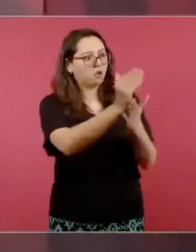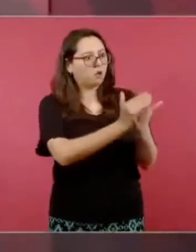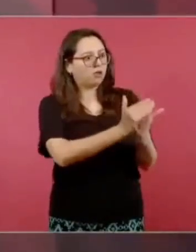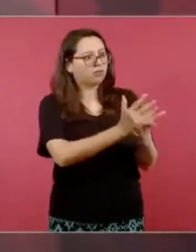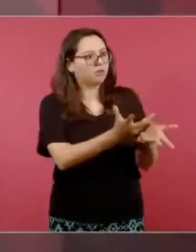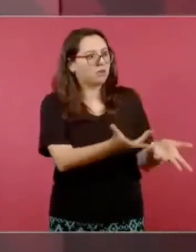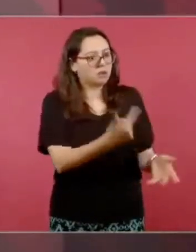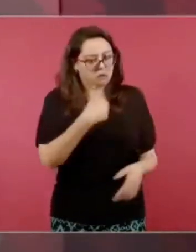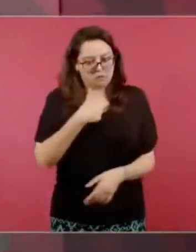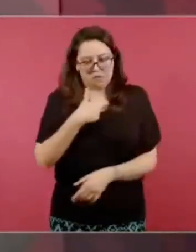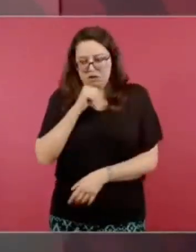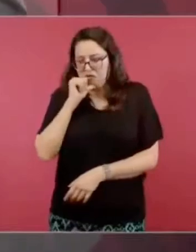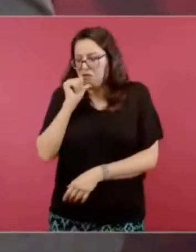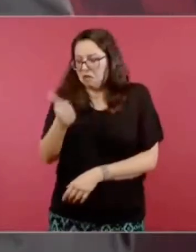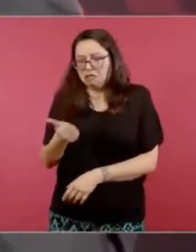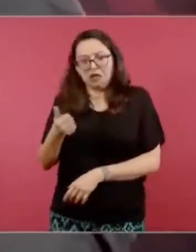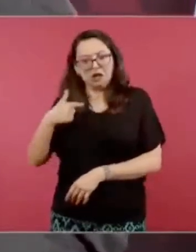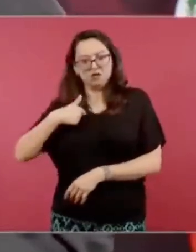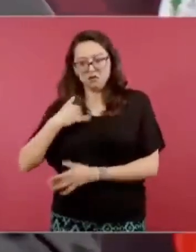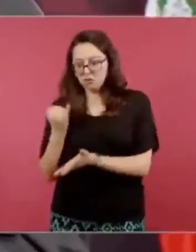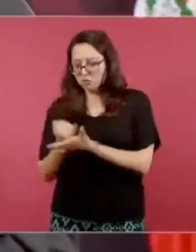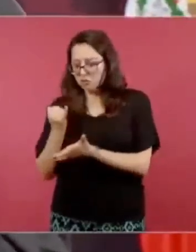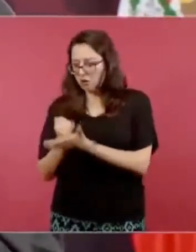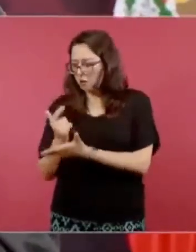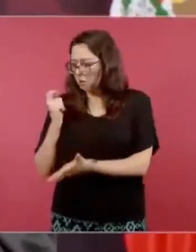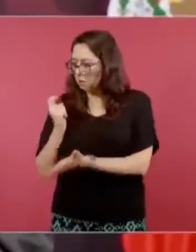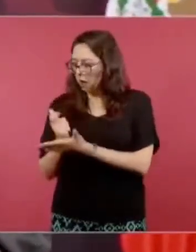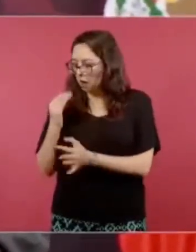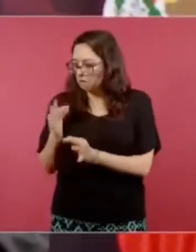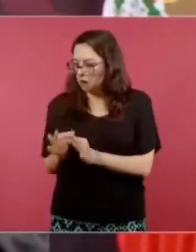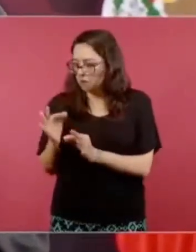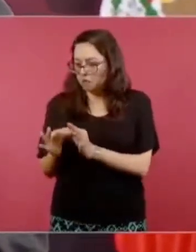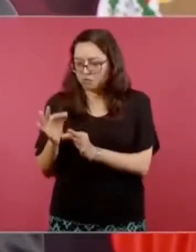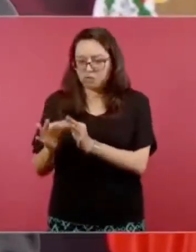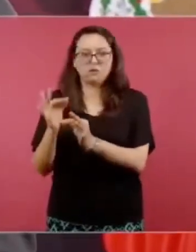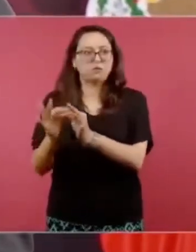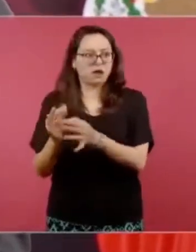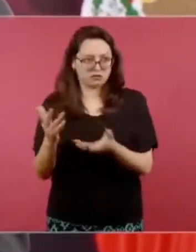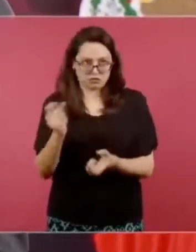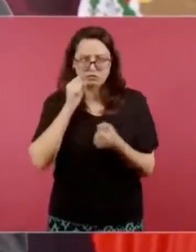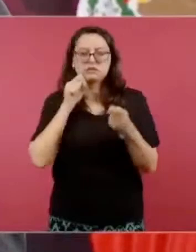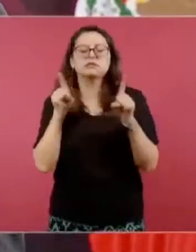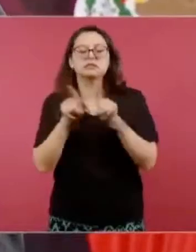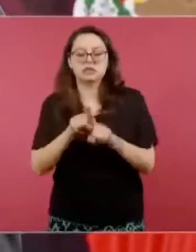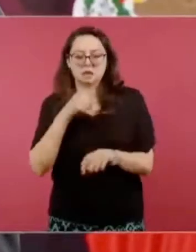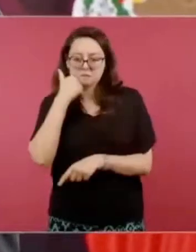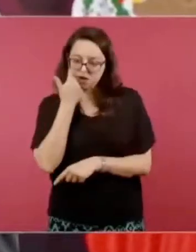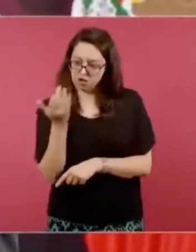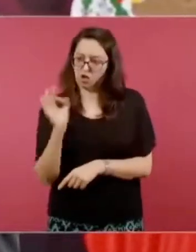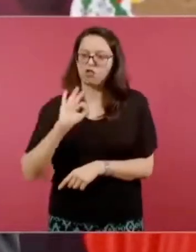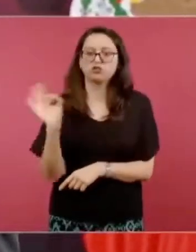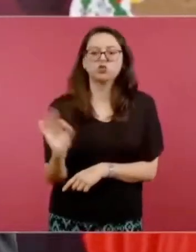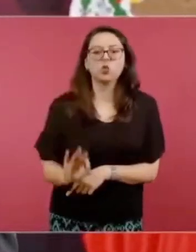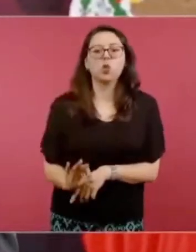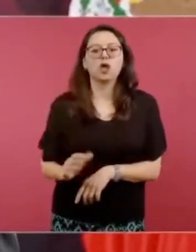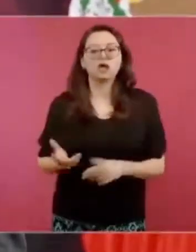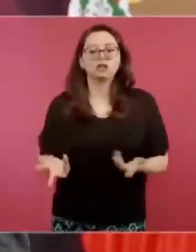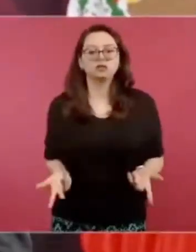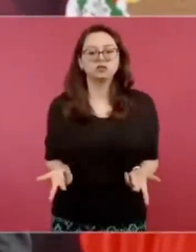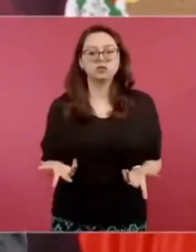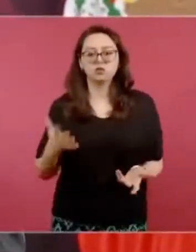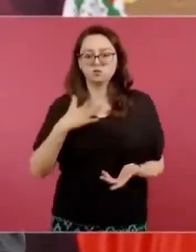quitan, ¿sí?, una parte de mi crédito.